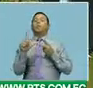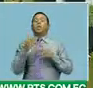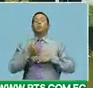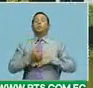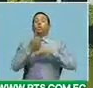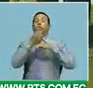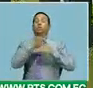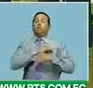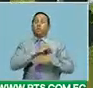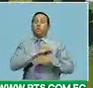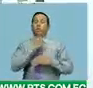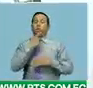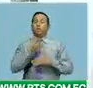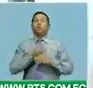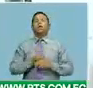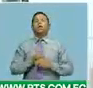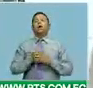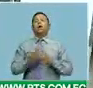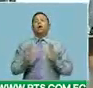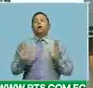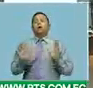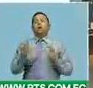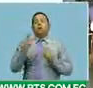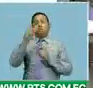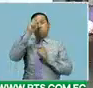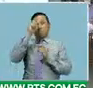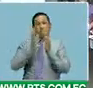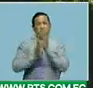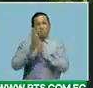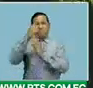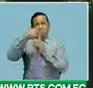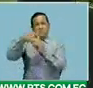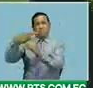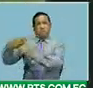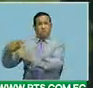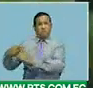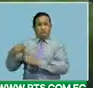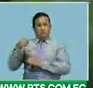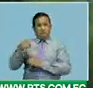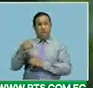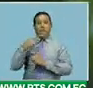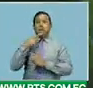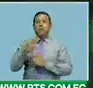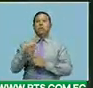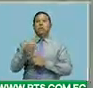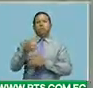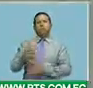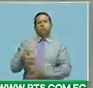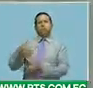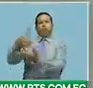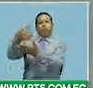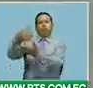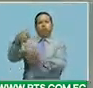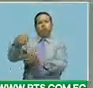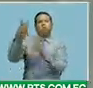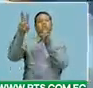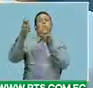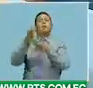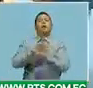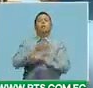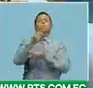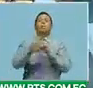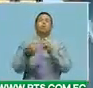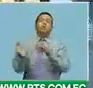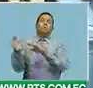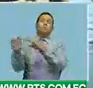Palacios develó en el cementerio patrimonial de Cuenca un menhir en memoria de la partida de los seres queridos durante la pandemia. En el acto,